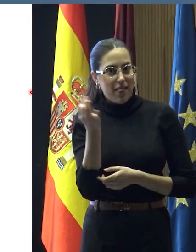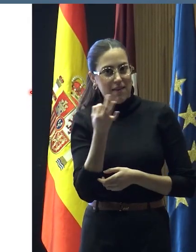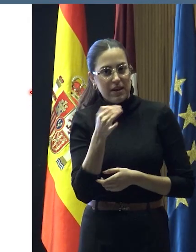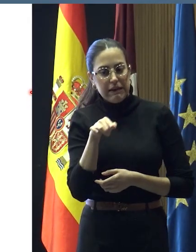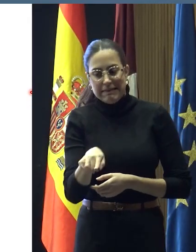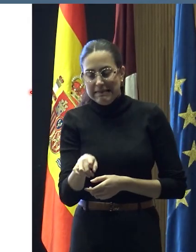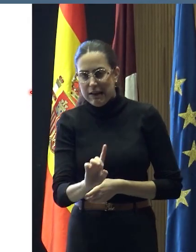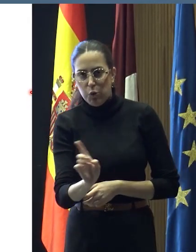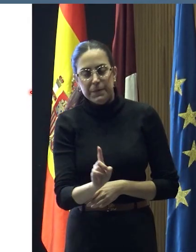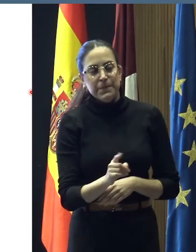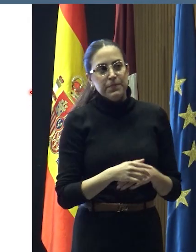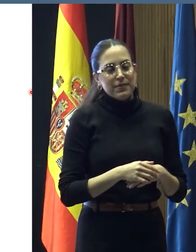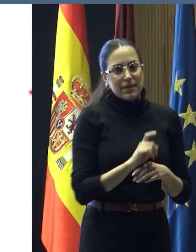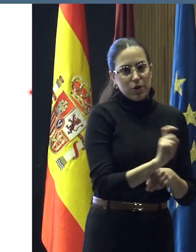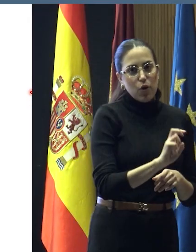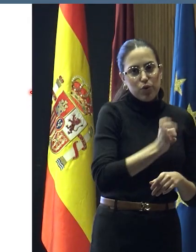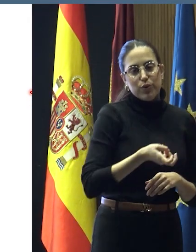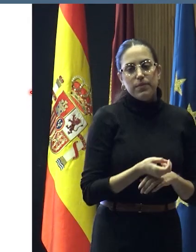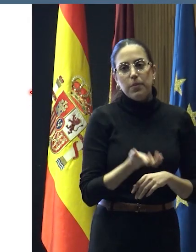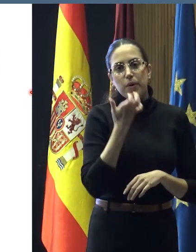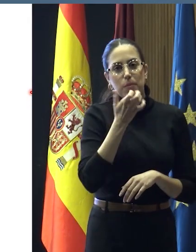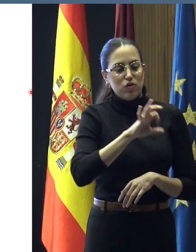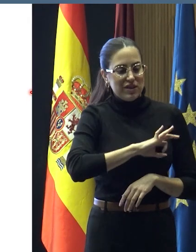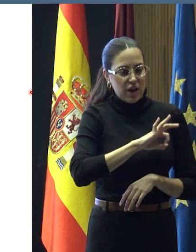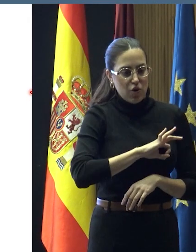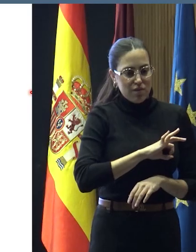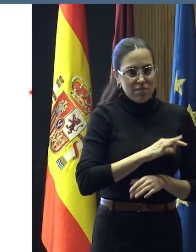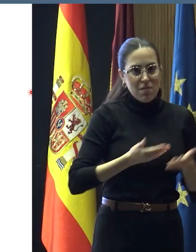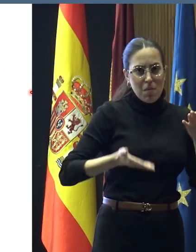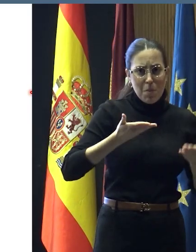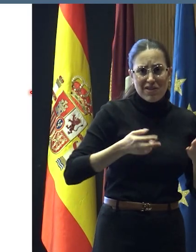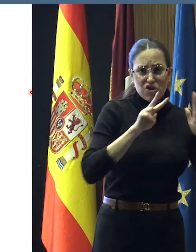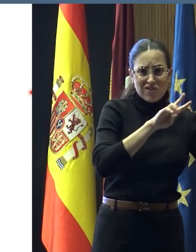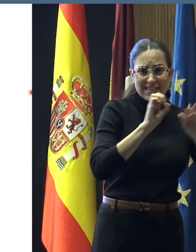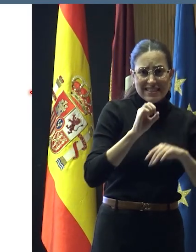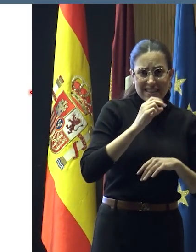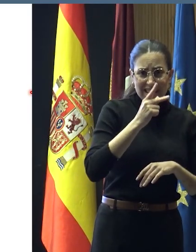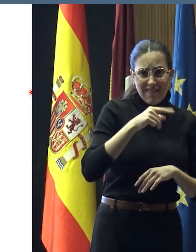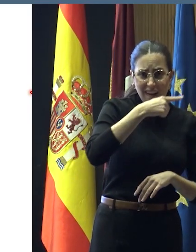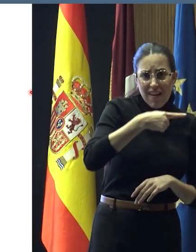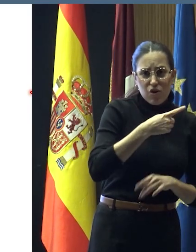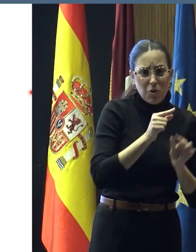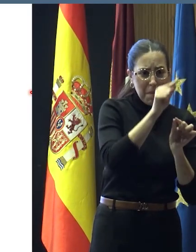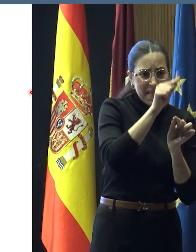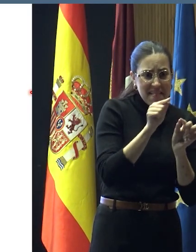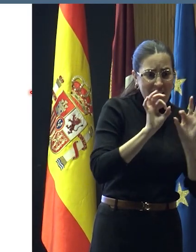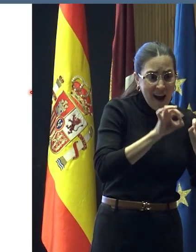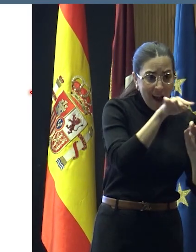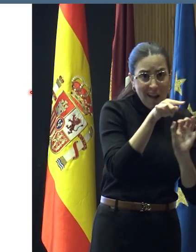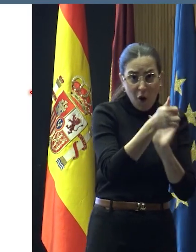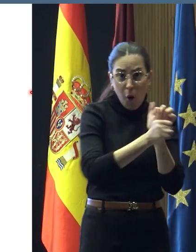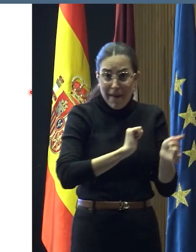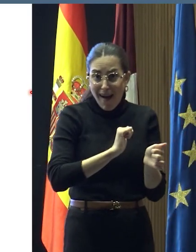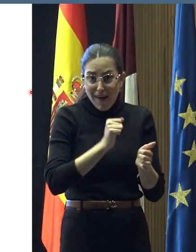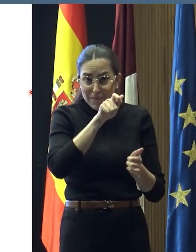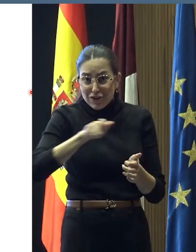Y no de un señor de 70 kilos con unas medidas puntuales. Entonces,